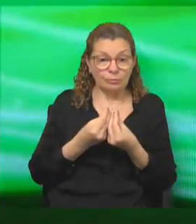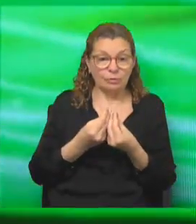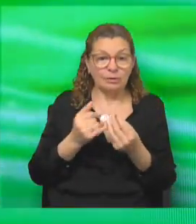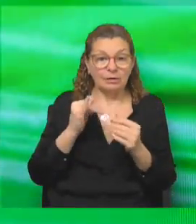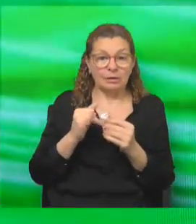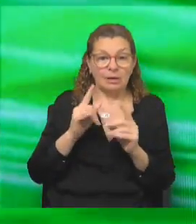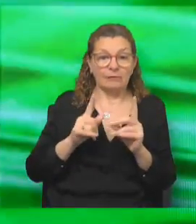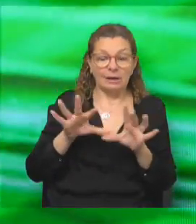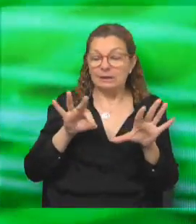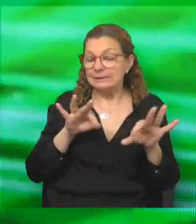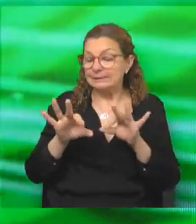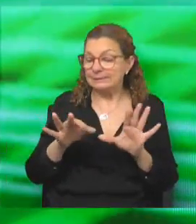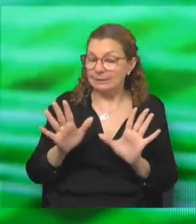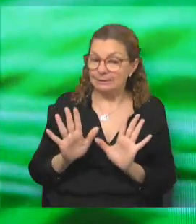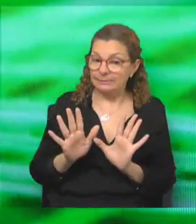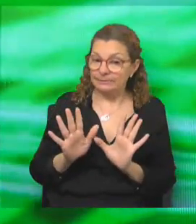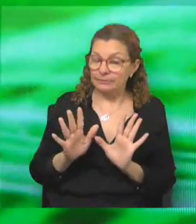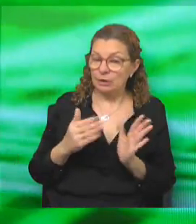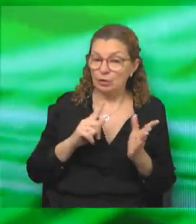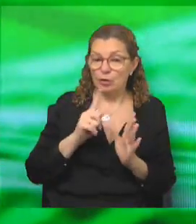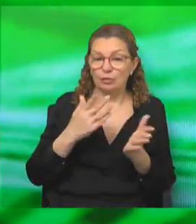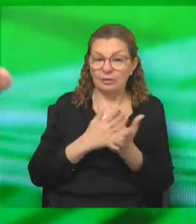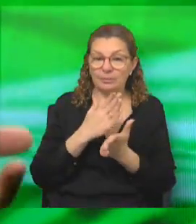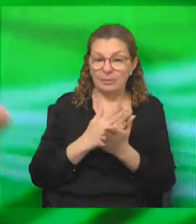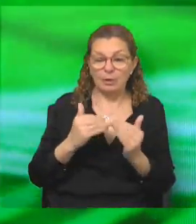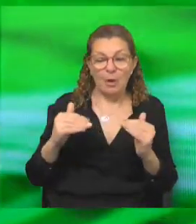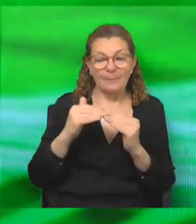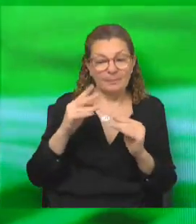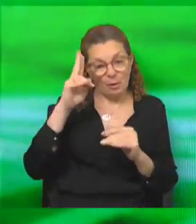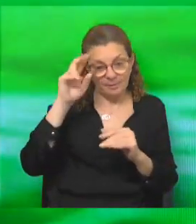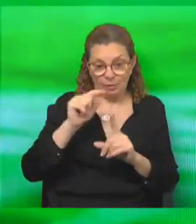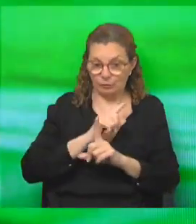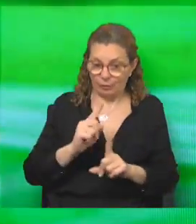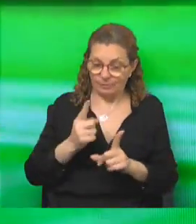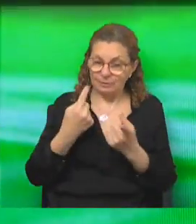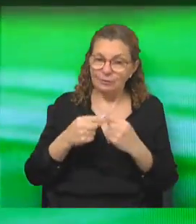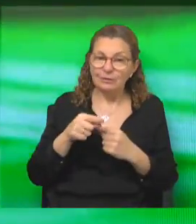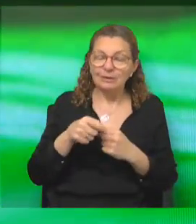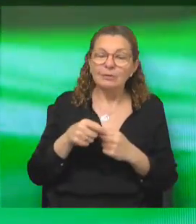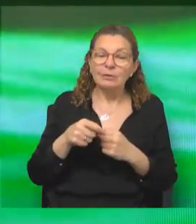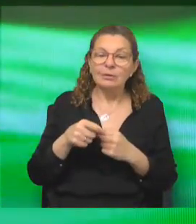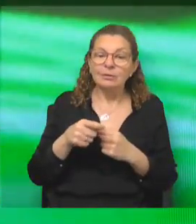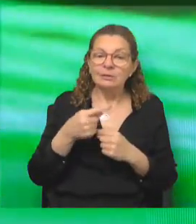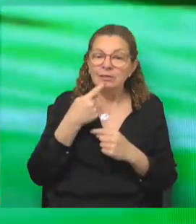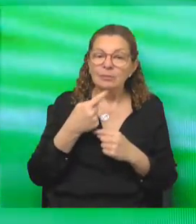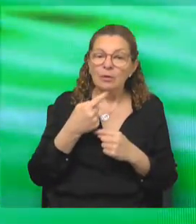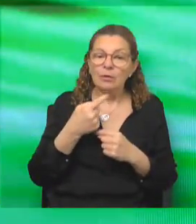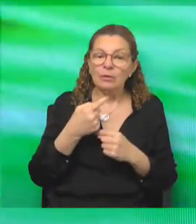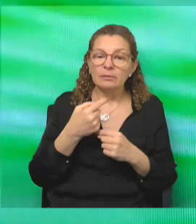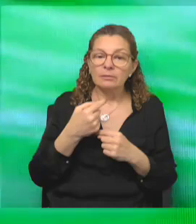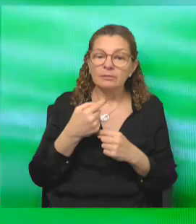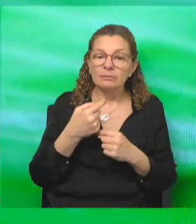donde había que tomar decisiones y no siempre teníamos las mismas opiniones Entonces eso nosotros preferimos manejarlo